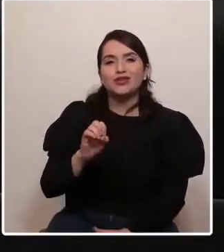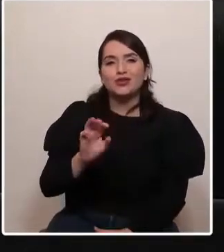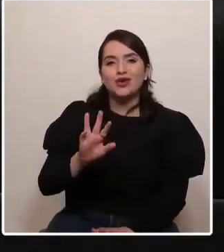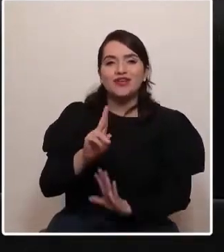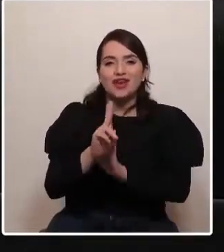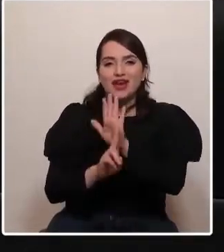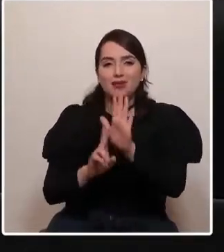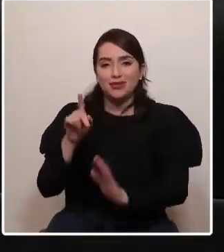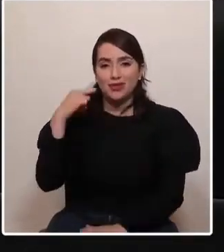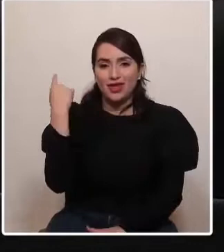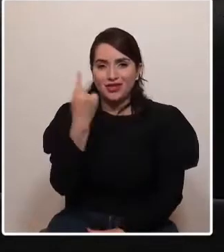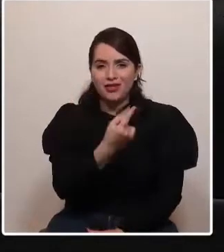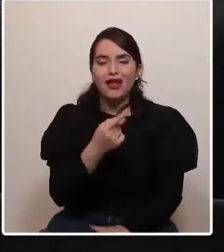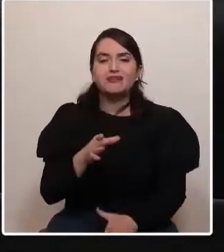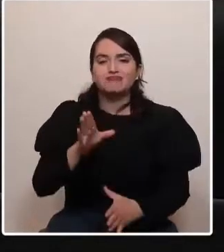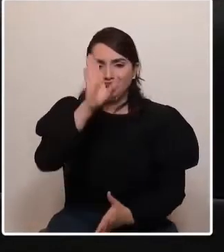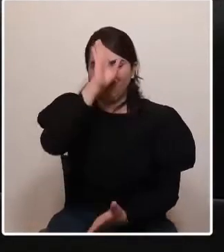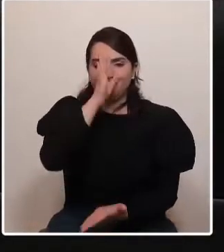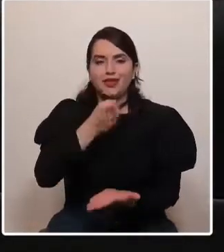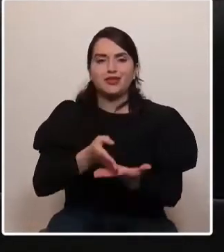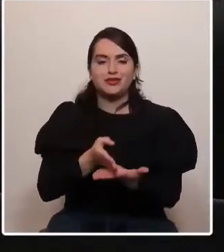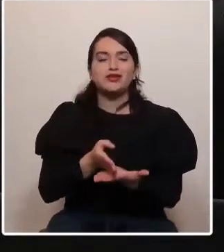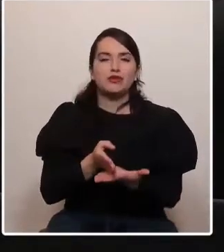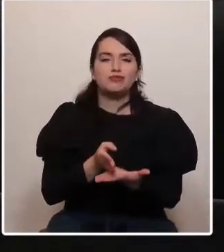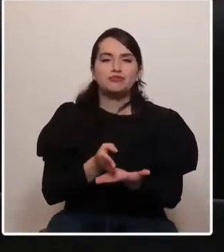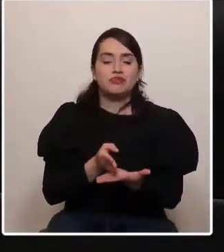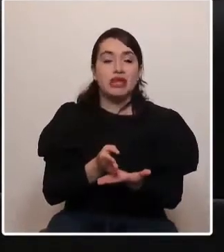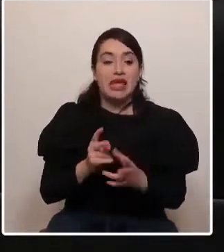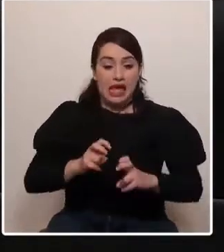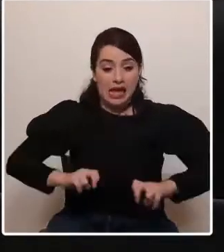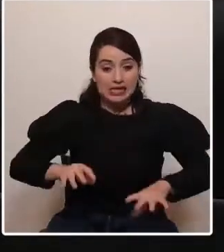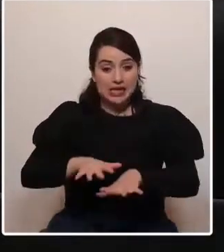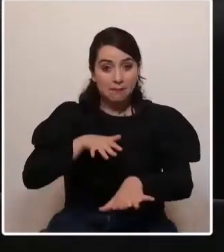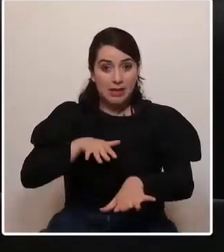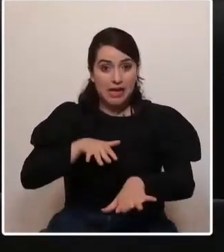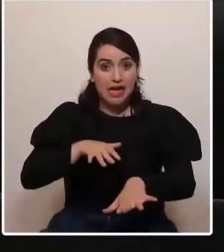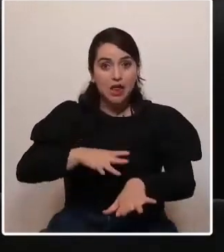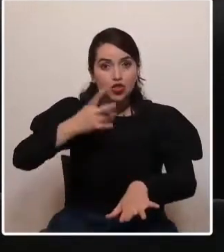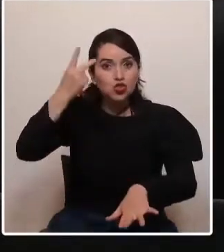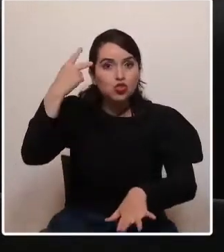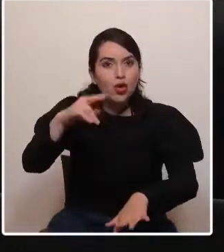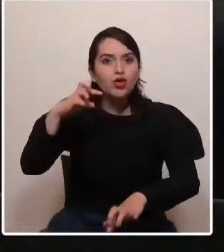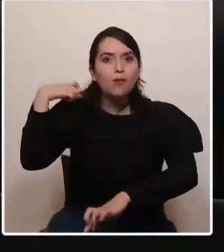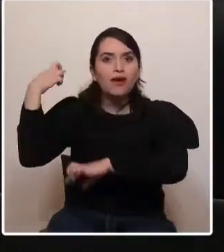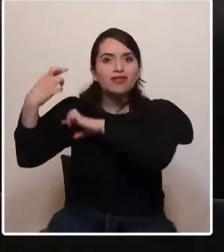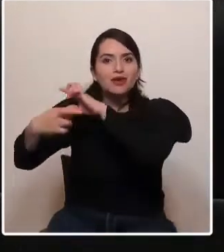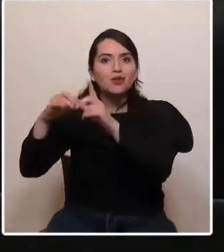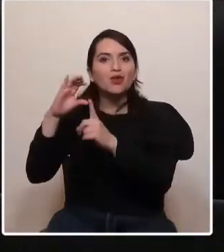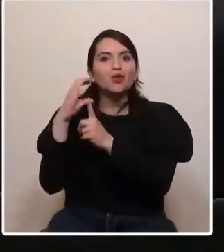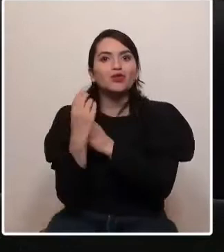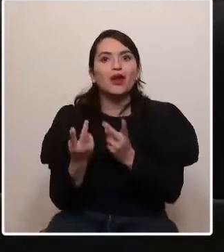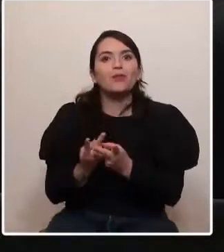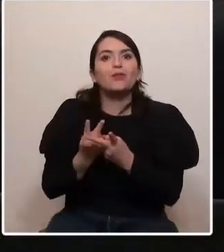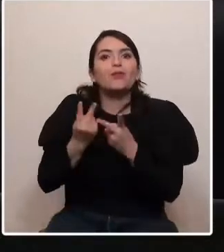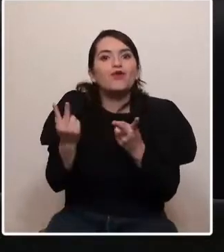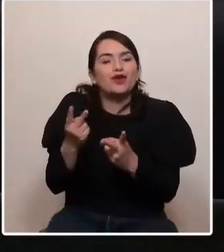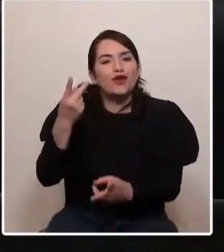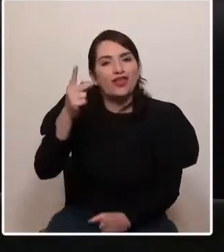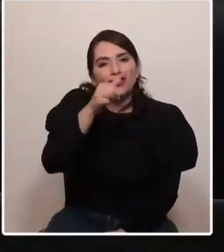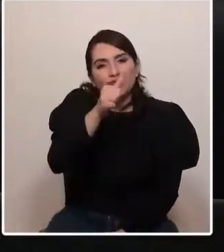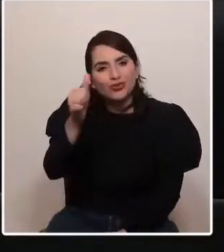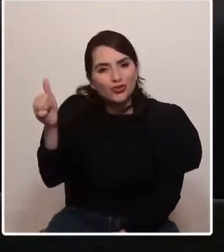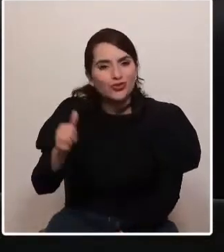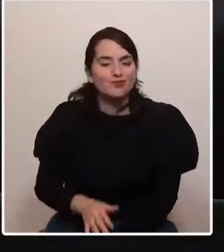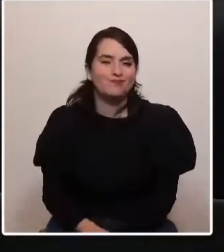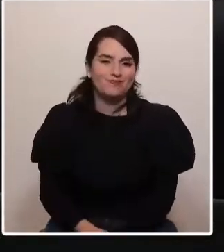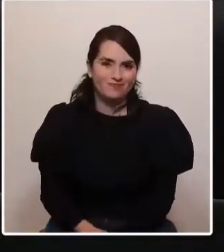General, tomó la decisión de que todo lo elaborado por esta Asamblea pertenece al patrimonio cultural común o dominio público y no se ven razones para